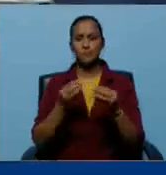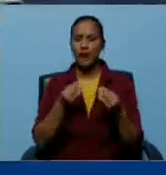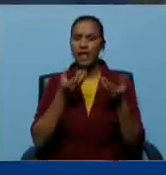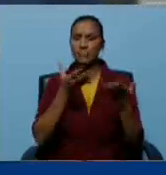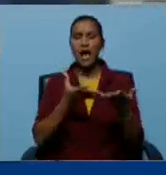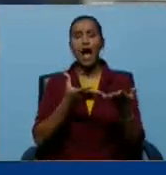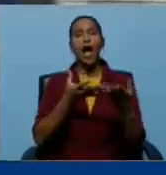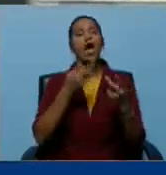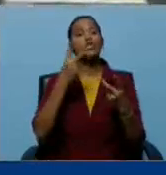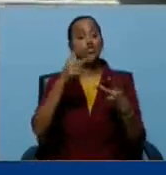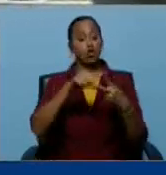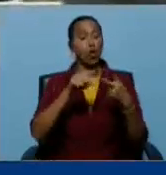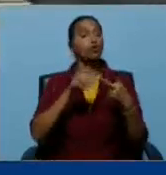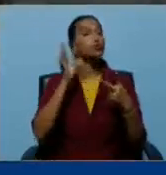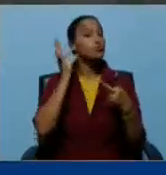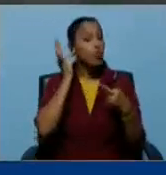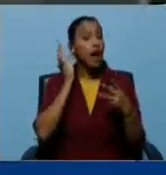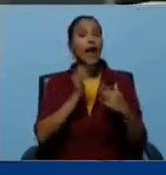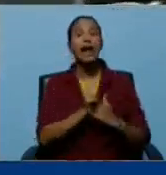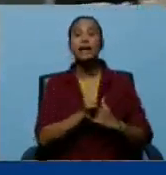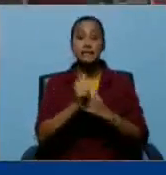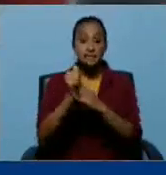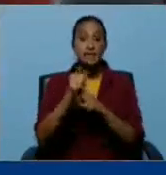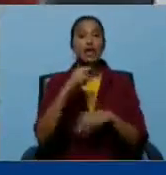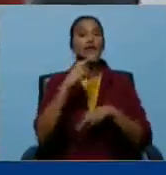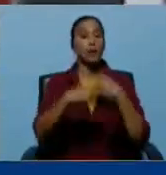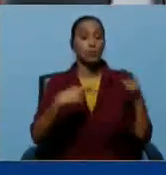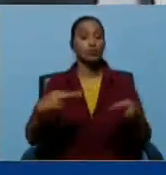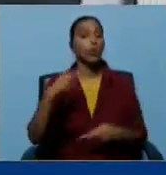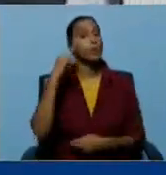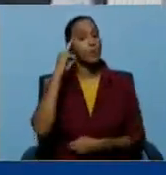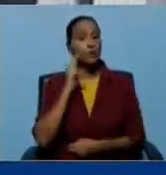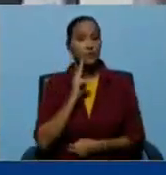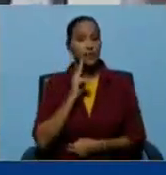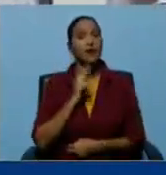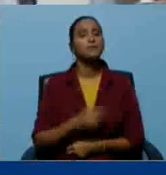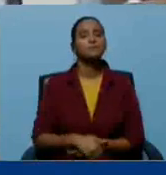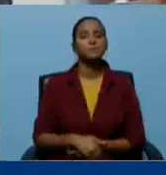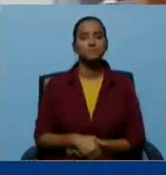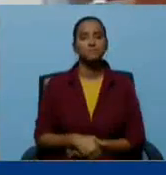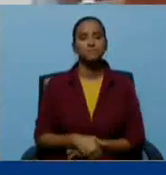ellas como mártires de esta revolución antifascista.